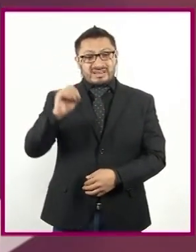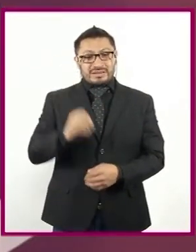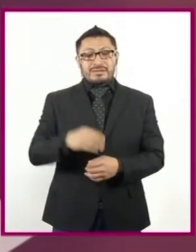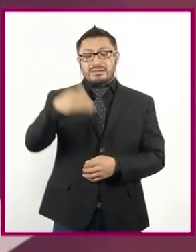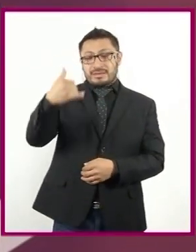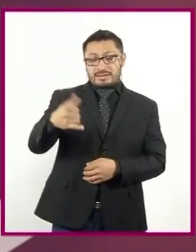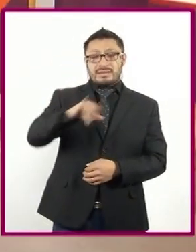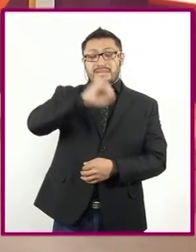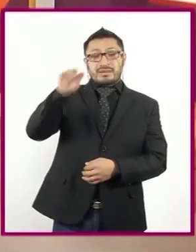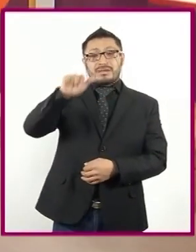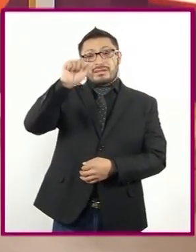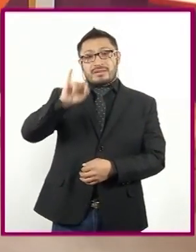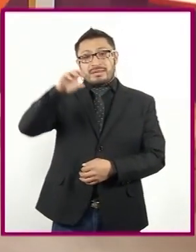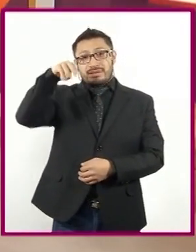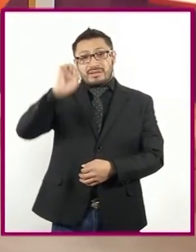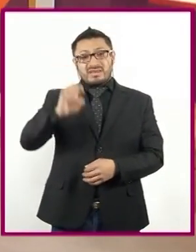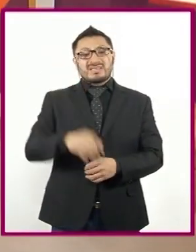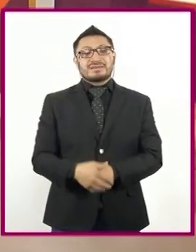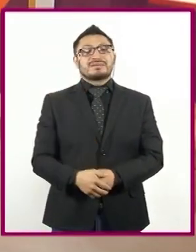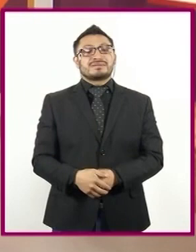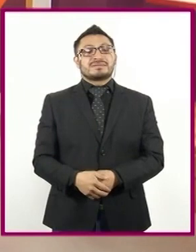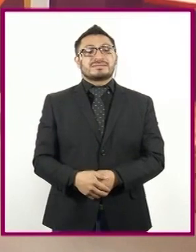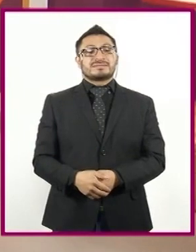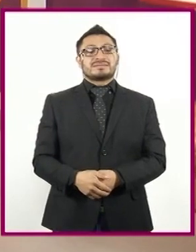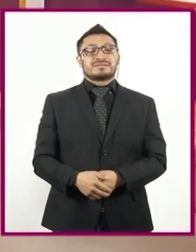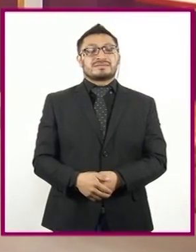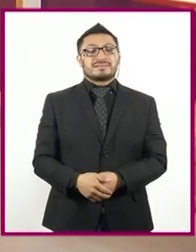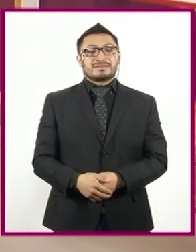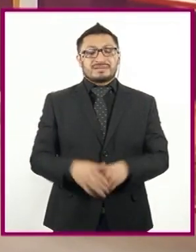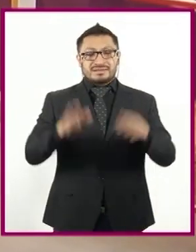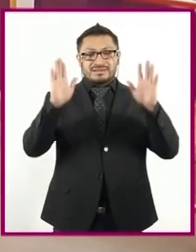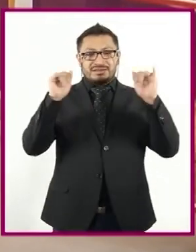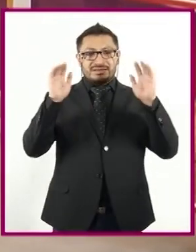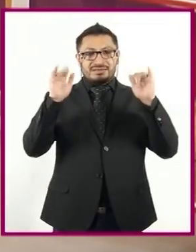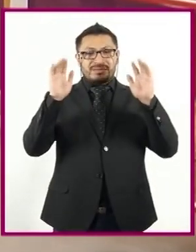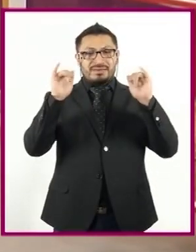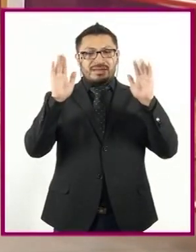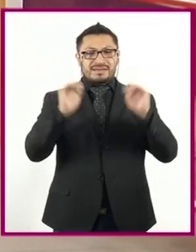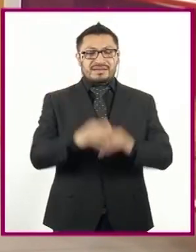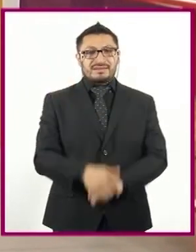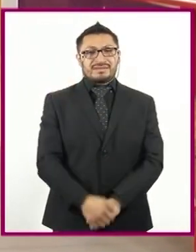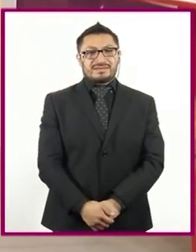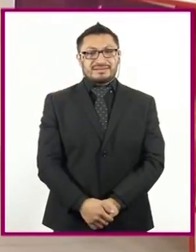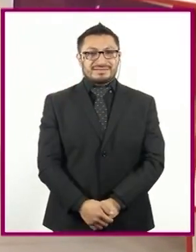y Jaime Elías Hernández. ¡Hasta pronto!